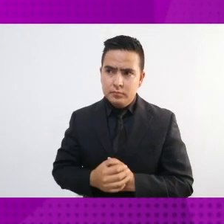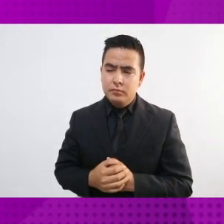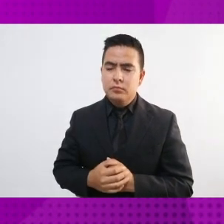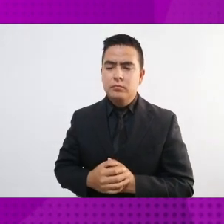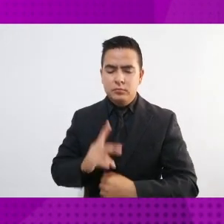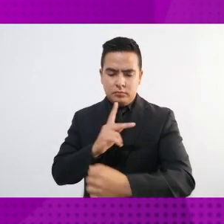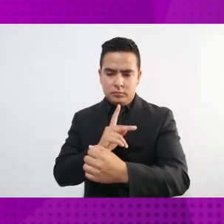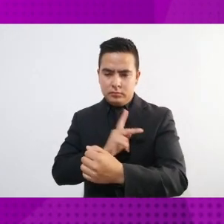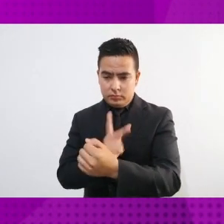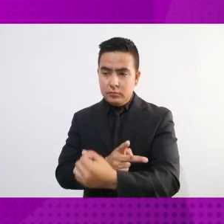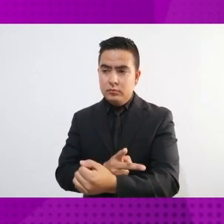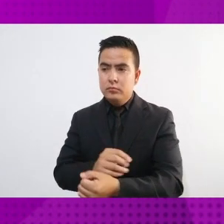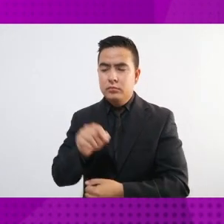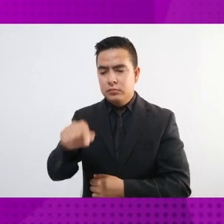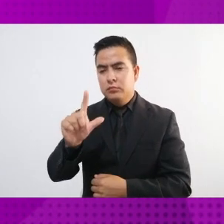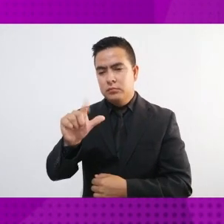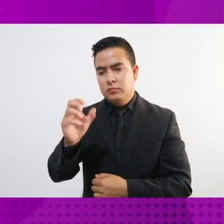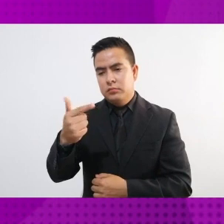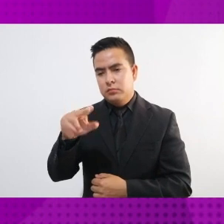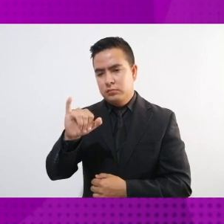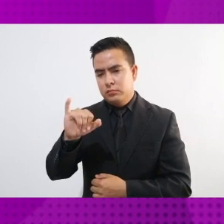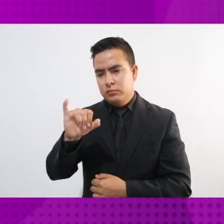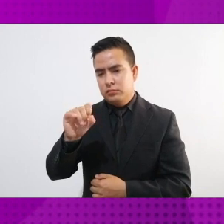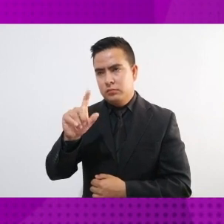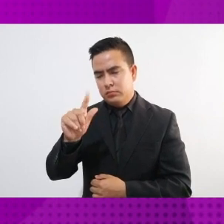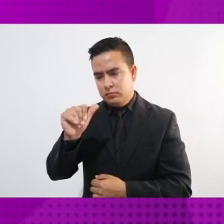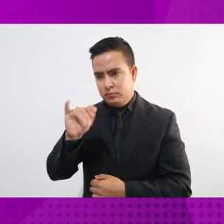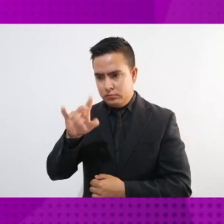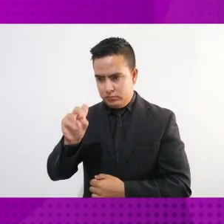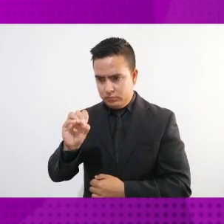qué función tiene el poder legislativo en esta estructura del estado?